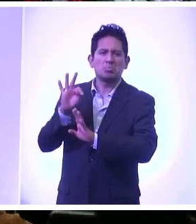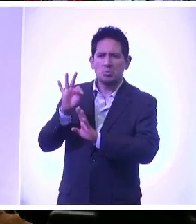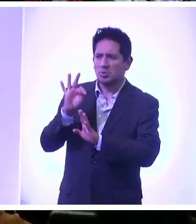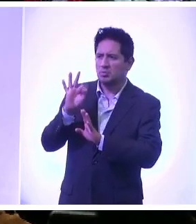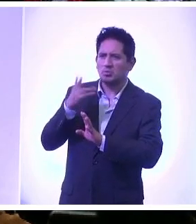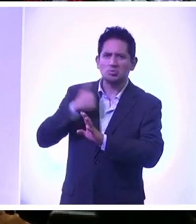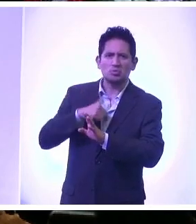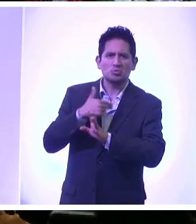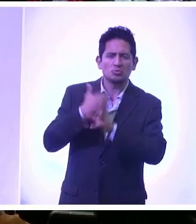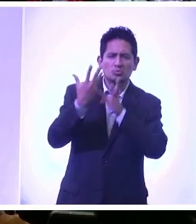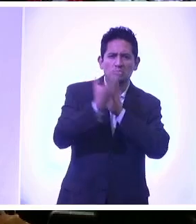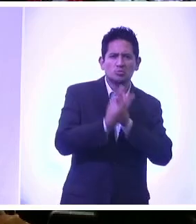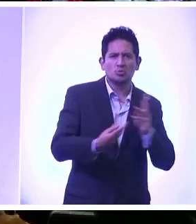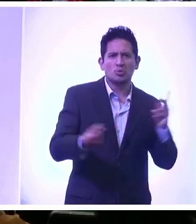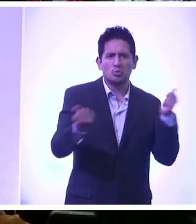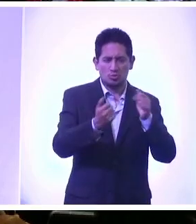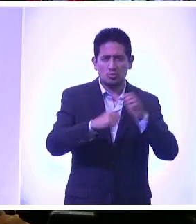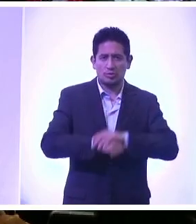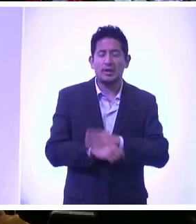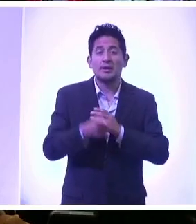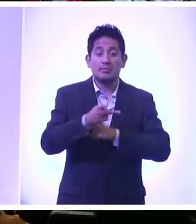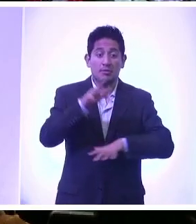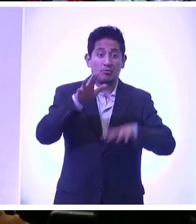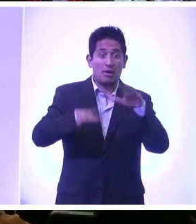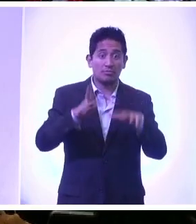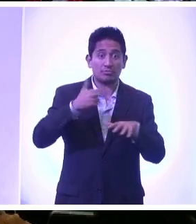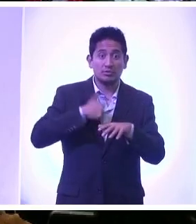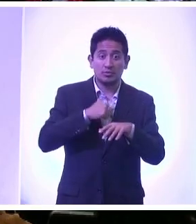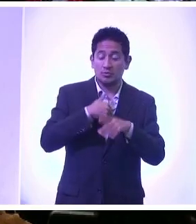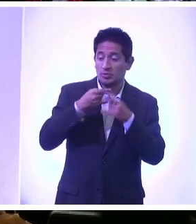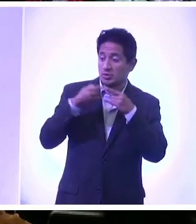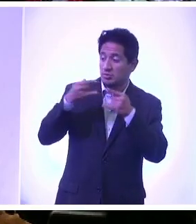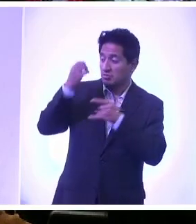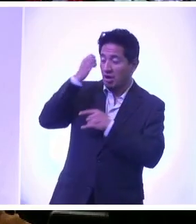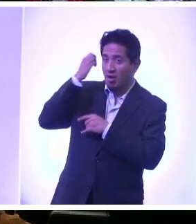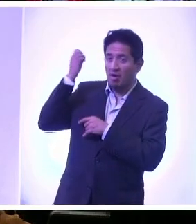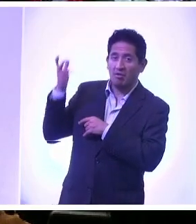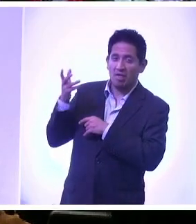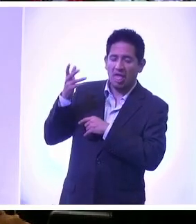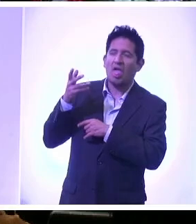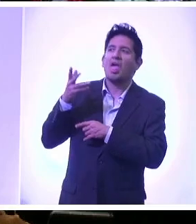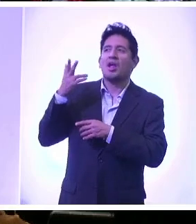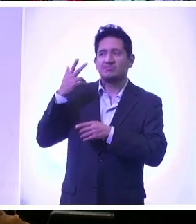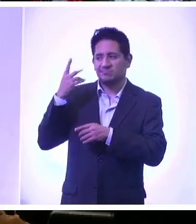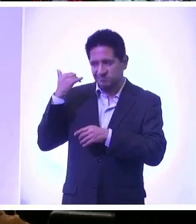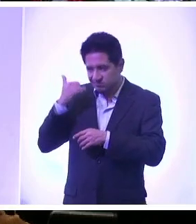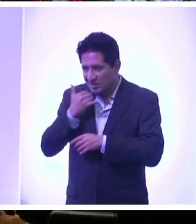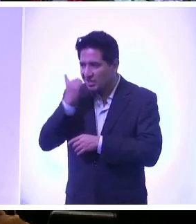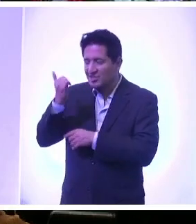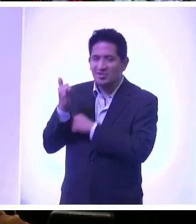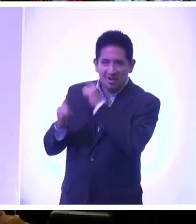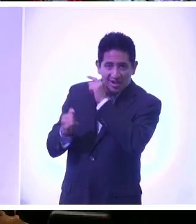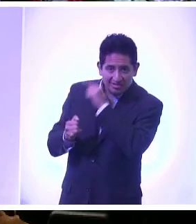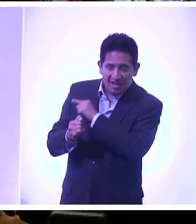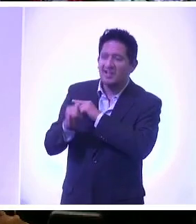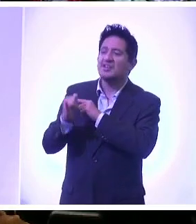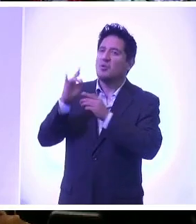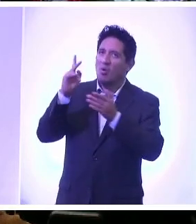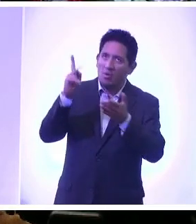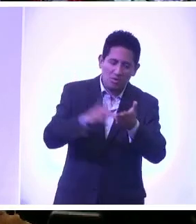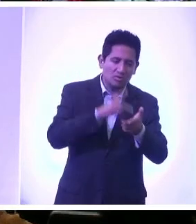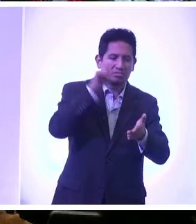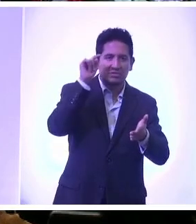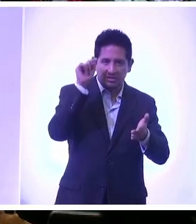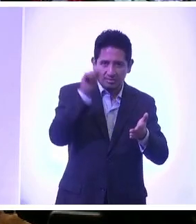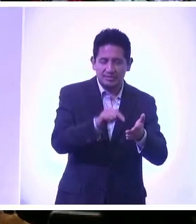este mismo momento Y en este mismo acto de tal manera que no podemos entender lo que estamos viviendo Si no damos un paso